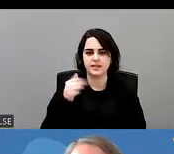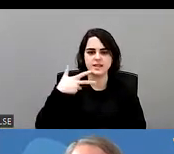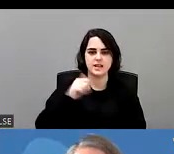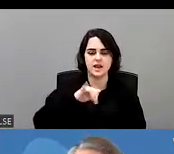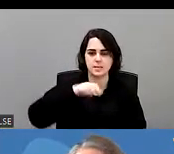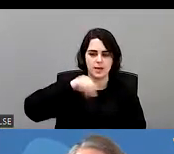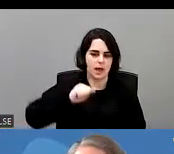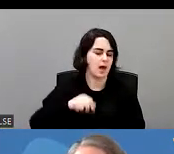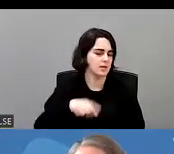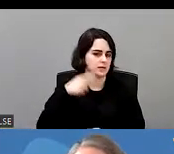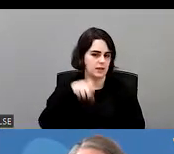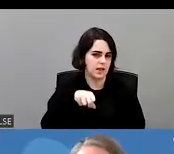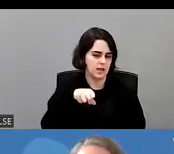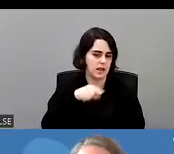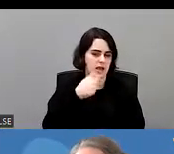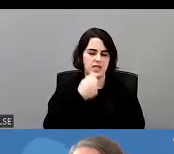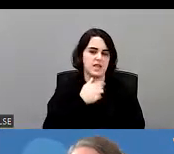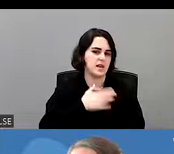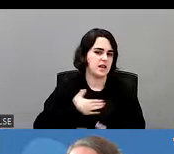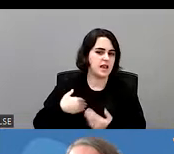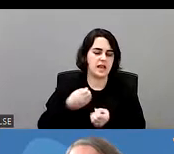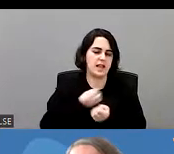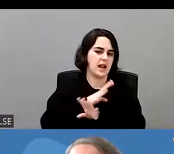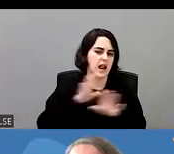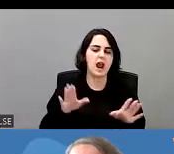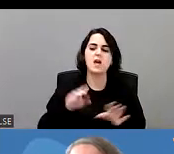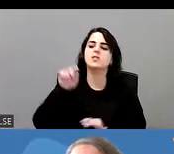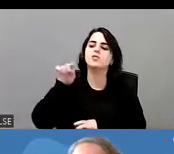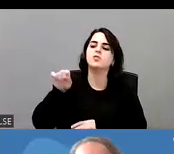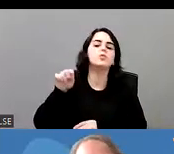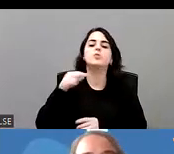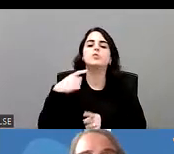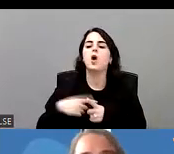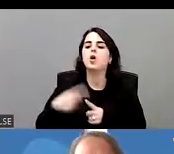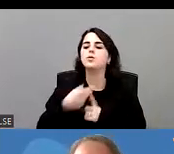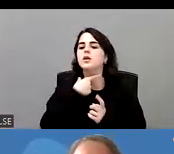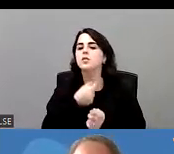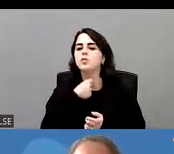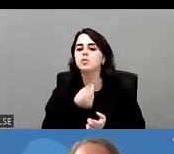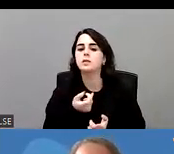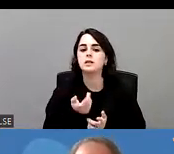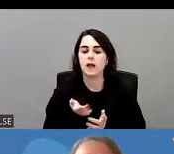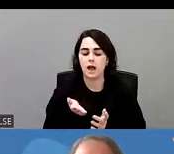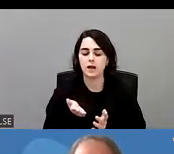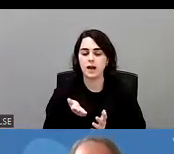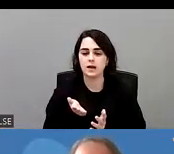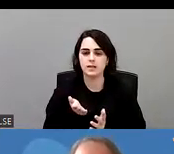Chaima tiene muy claro lo que quiere decir desde un primer momento cuando le preguntan qué cosas le gustan.